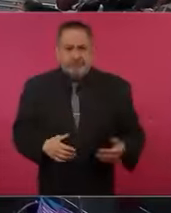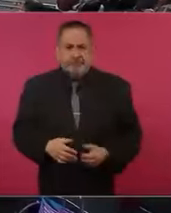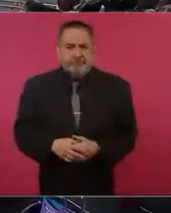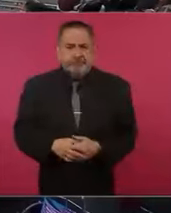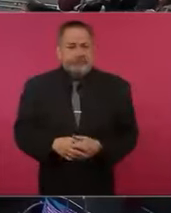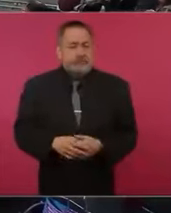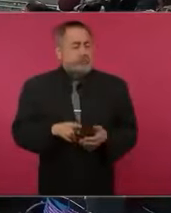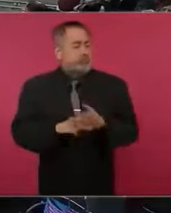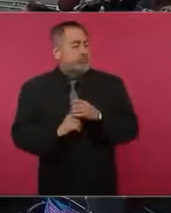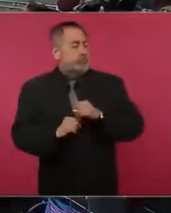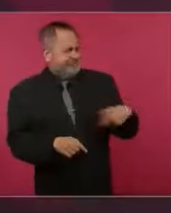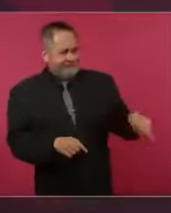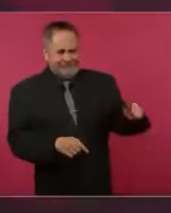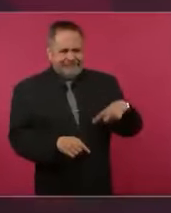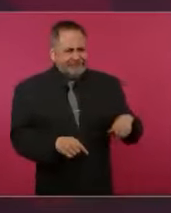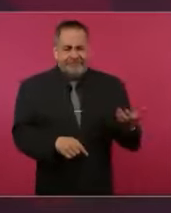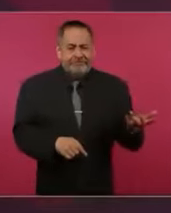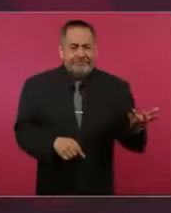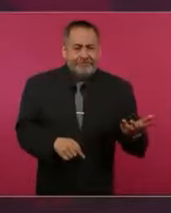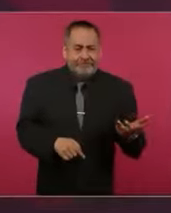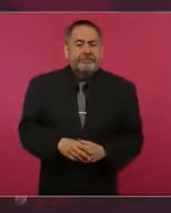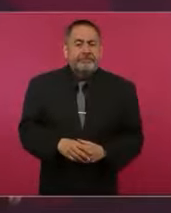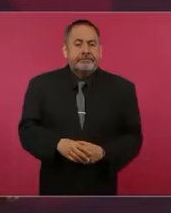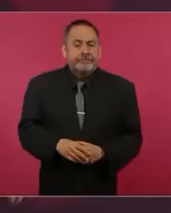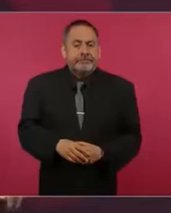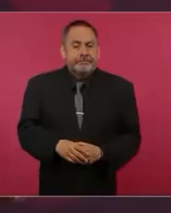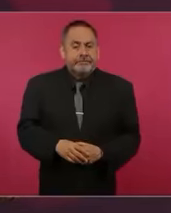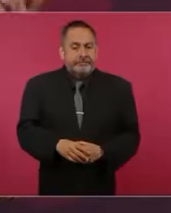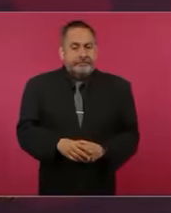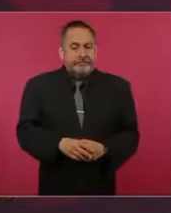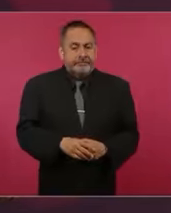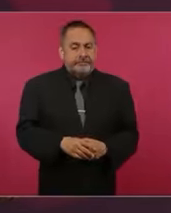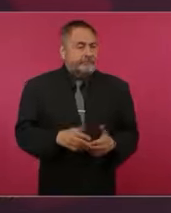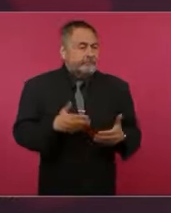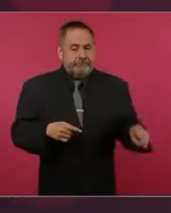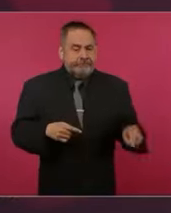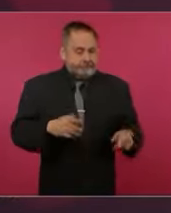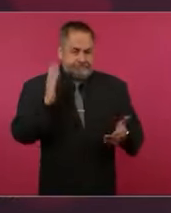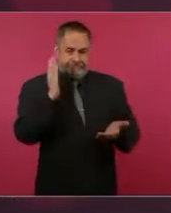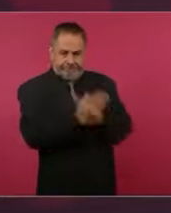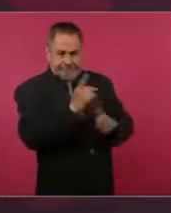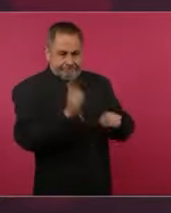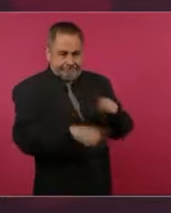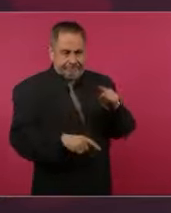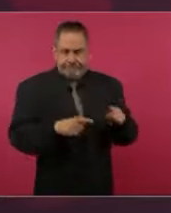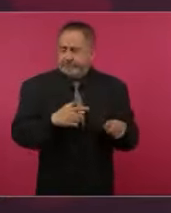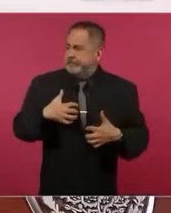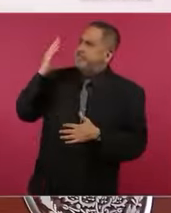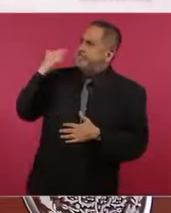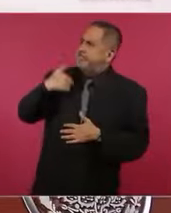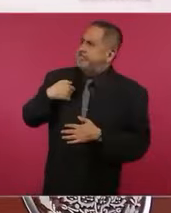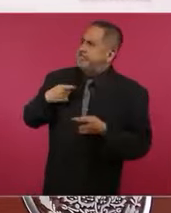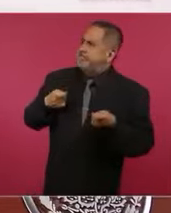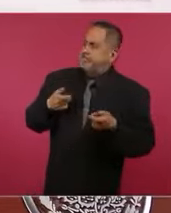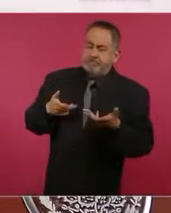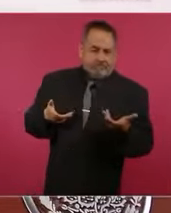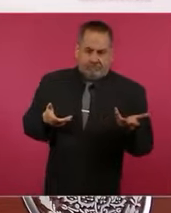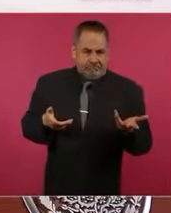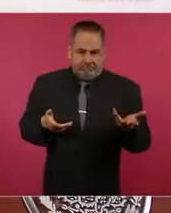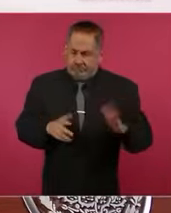con mucha influencia y ahora con gran nostalgia de aquellos tiempos,